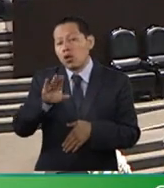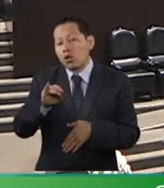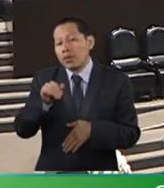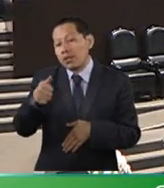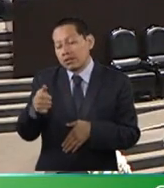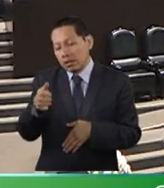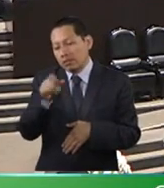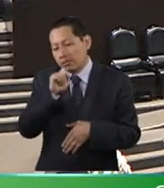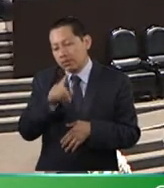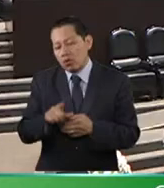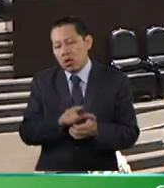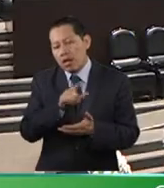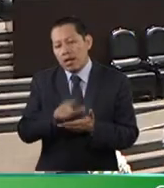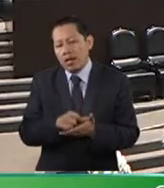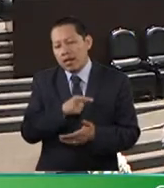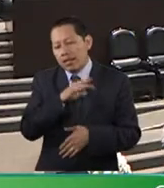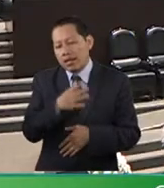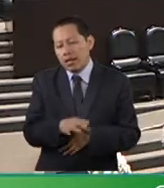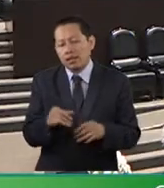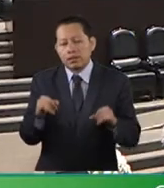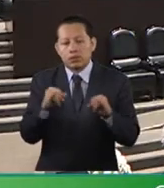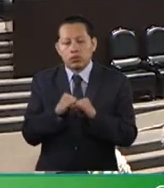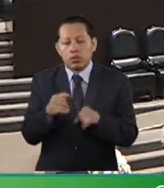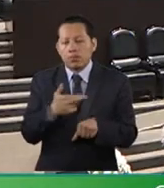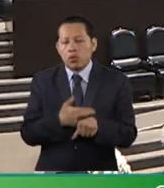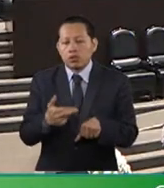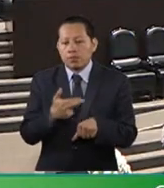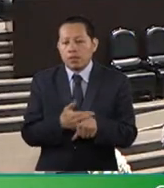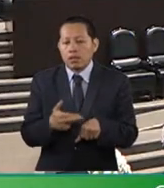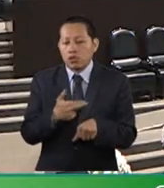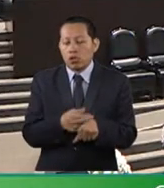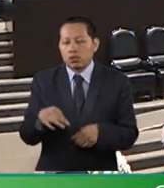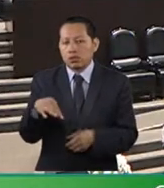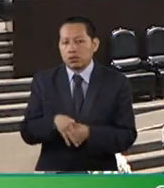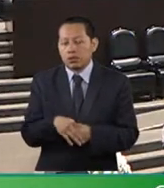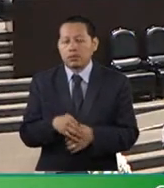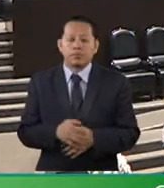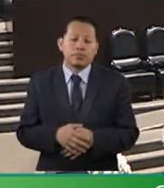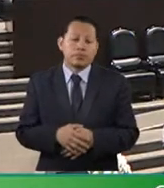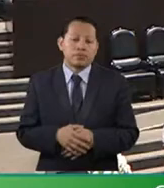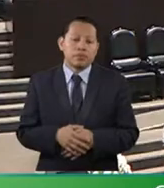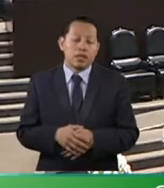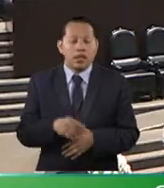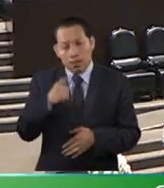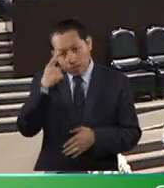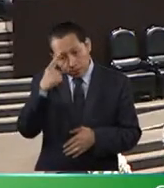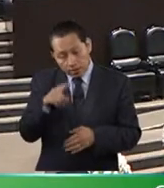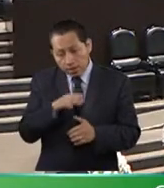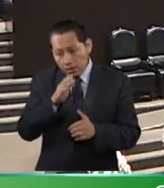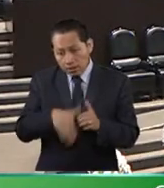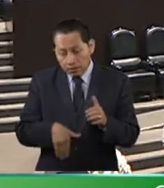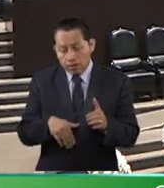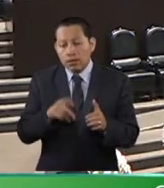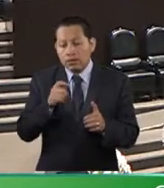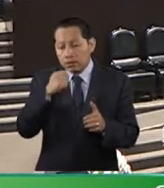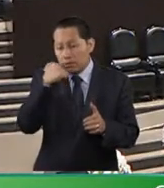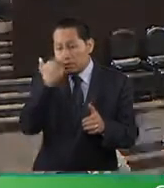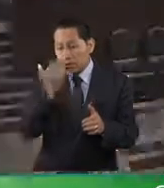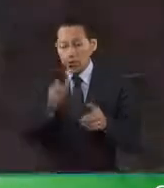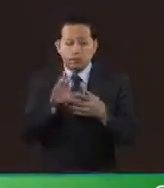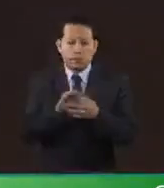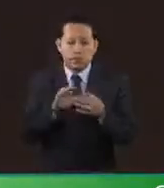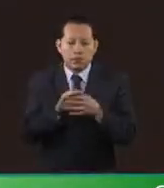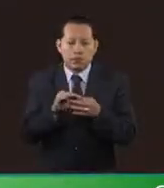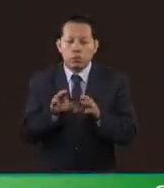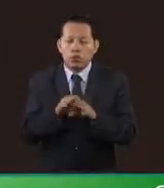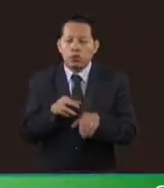y 496 de la Ley General de Instituciones y Procedimientos Electorales. Para concluir, quiero señalarles que